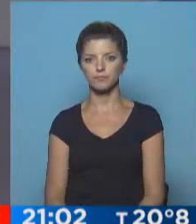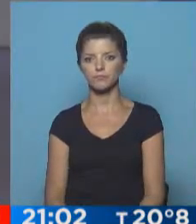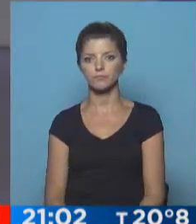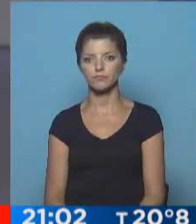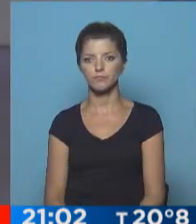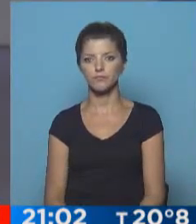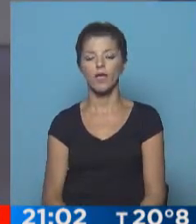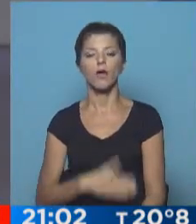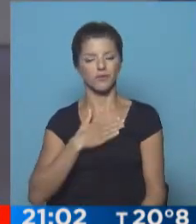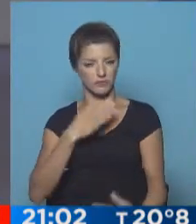nuestras condolencias para su familia